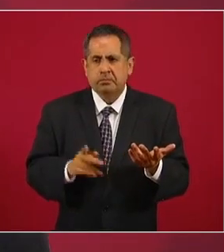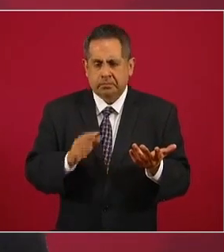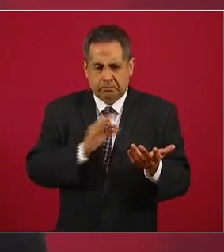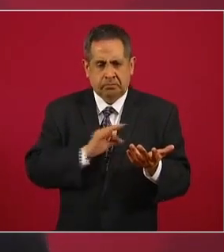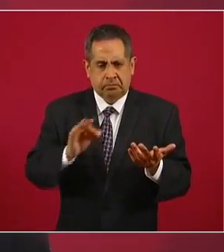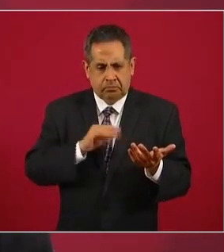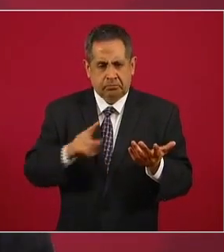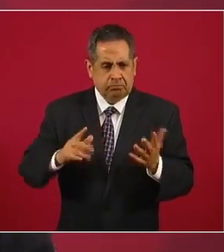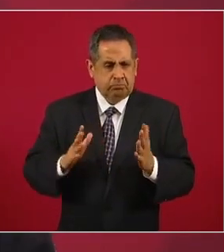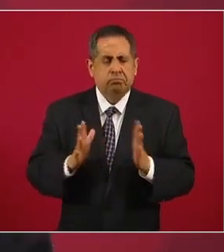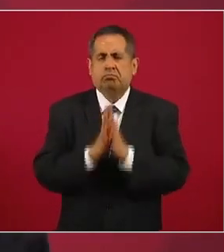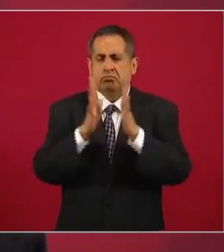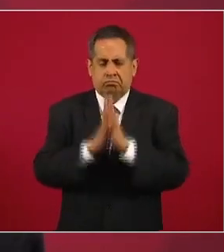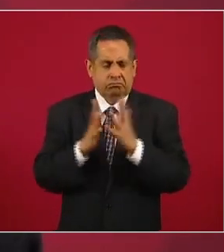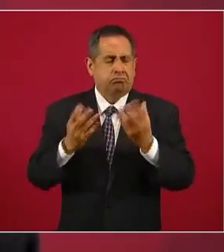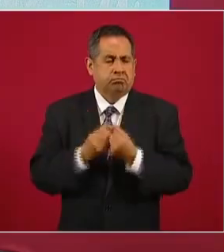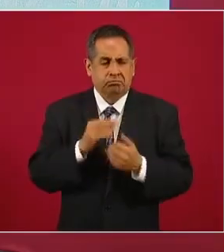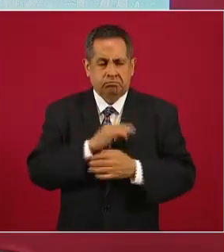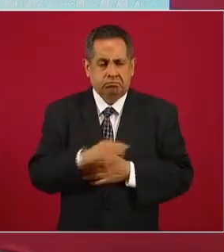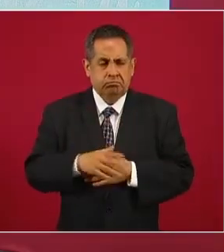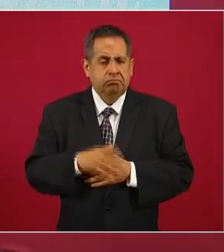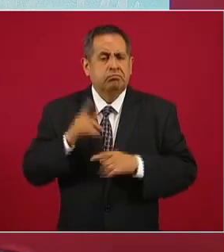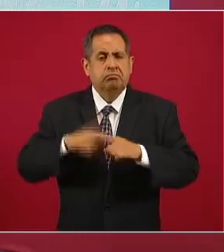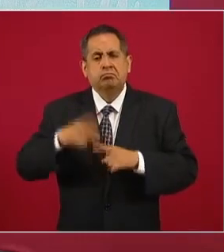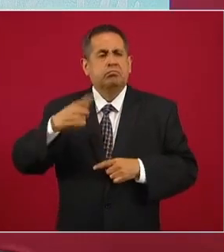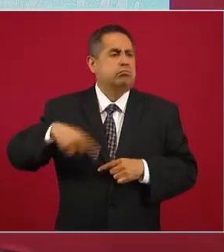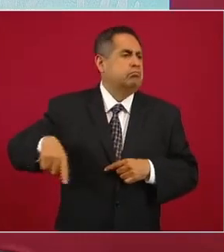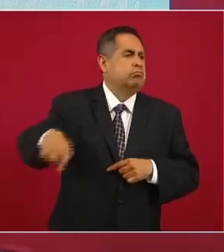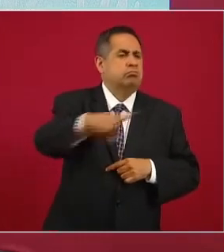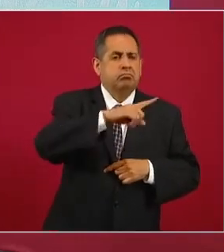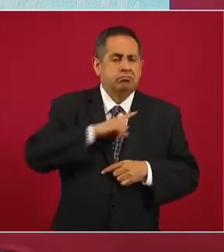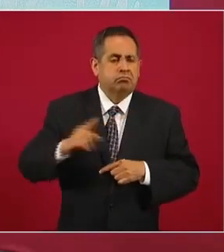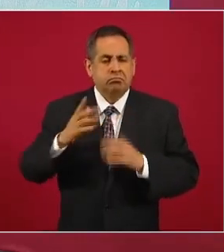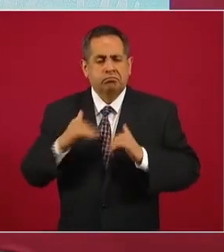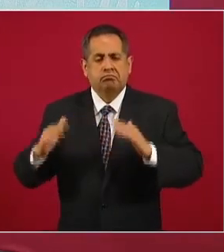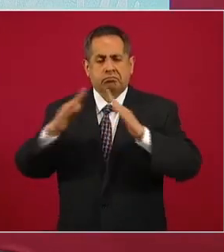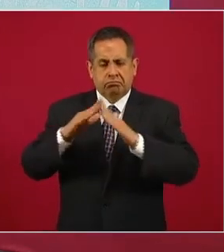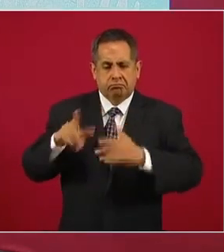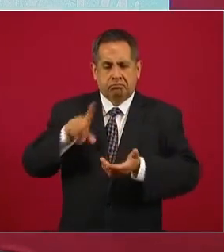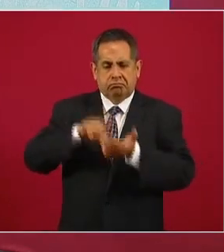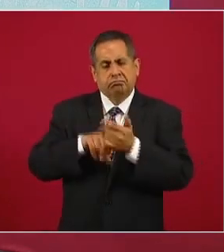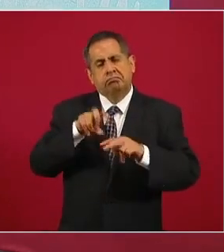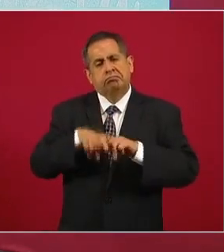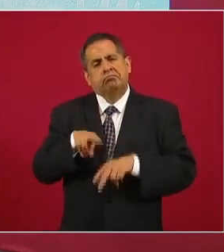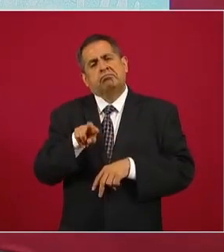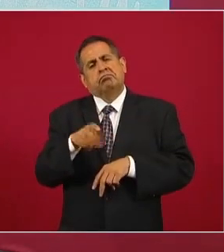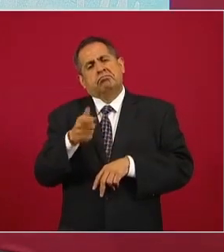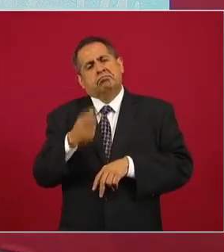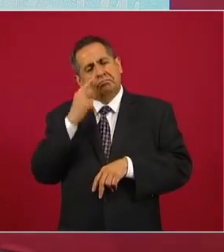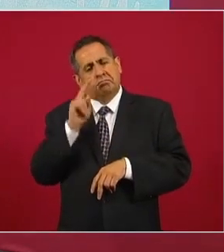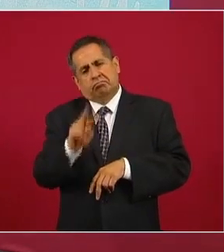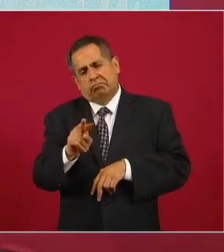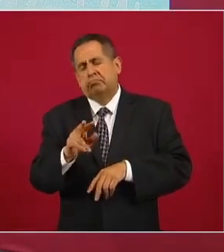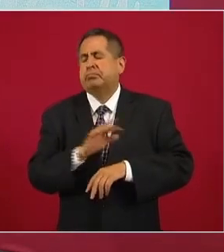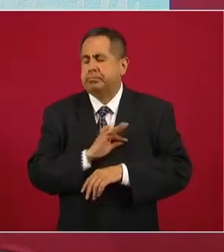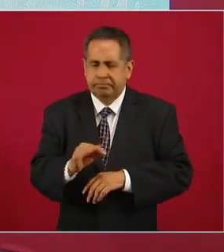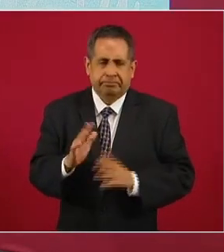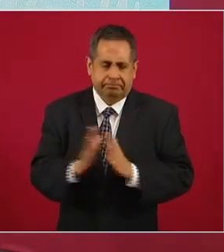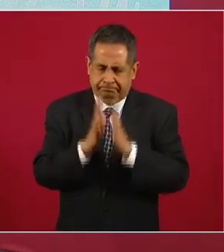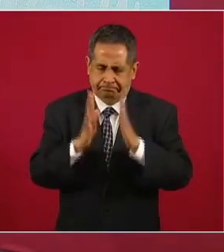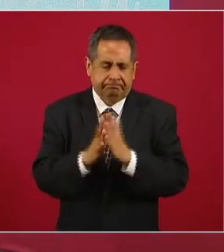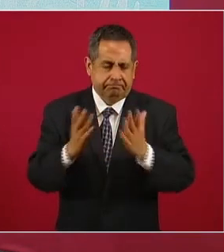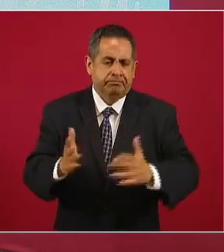Podemos participar desde nuestros domicilios, podemos